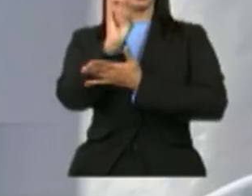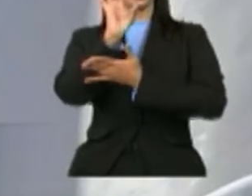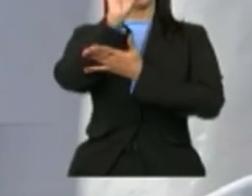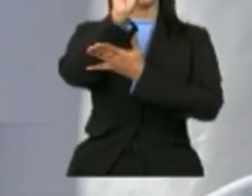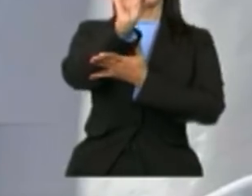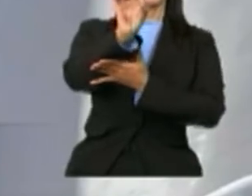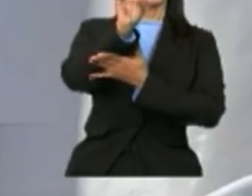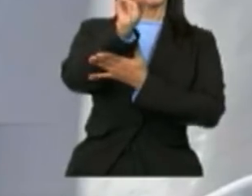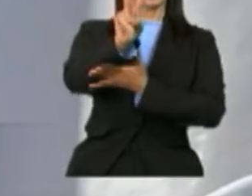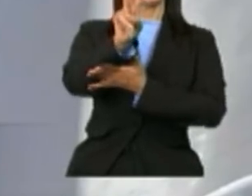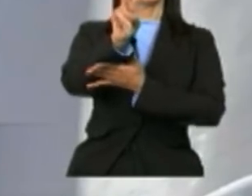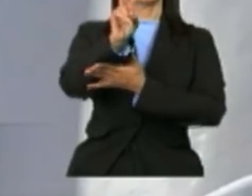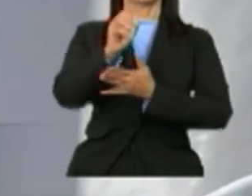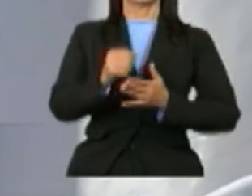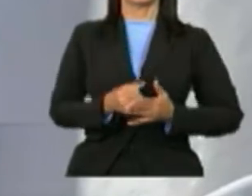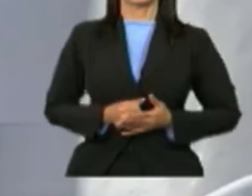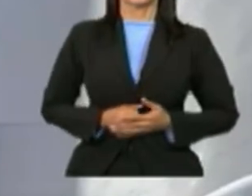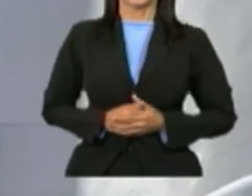16.682.